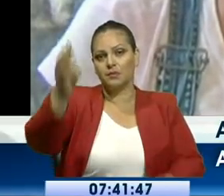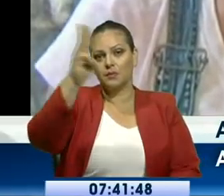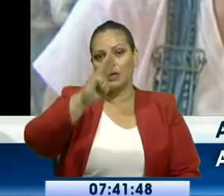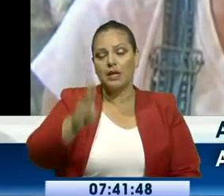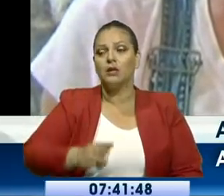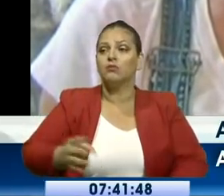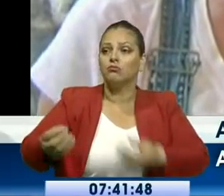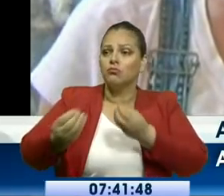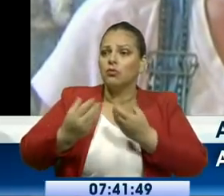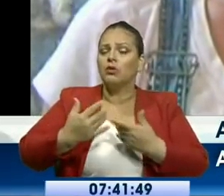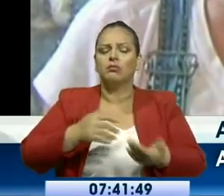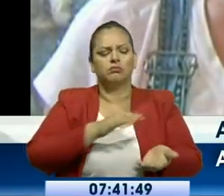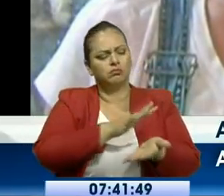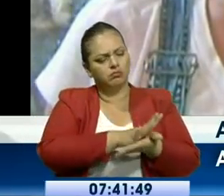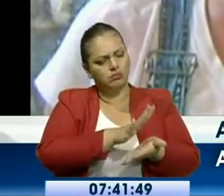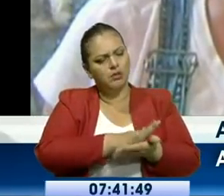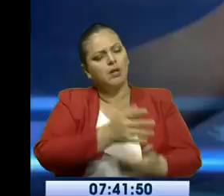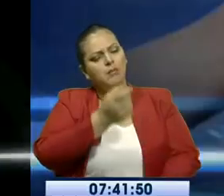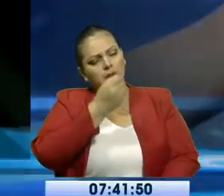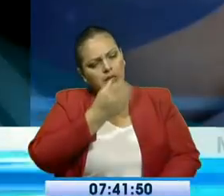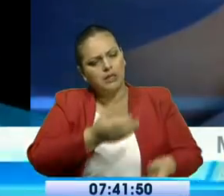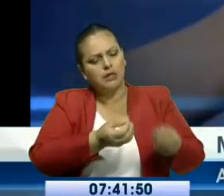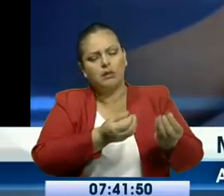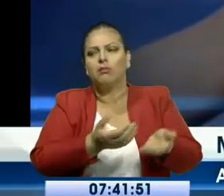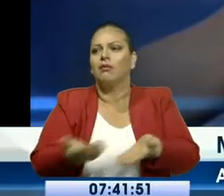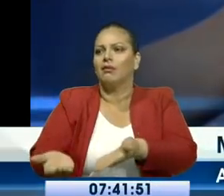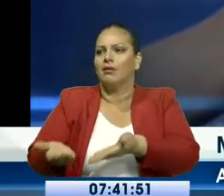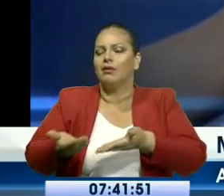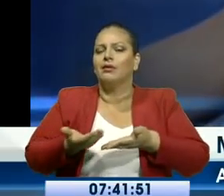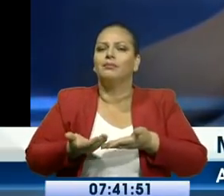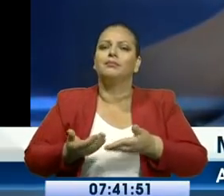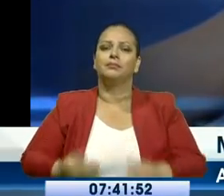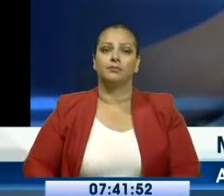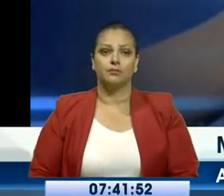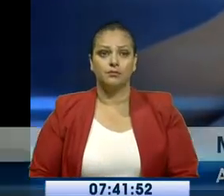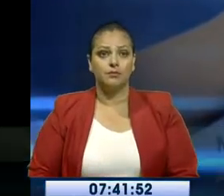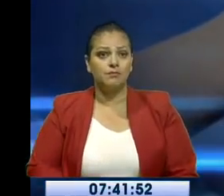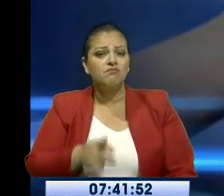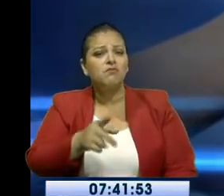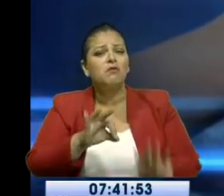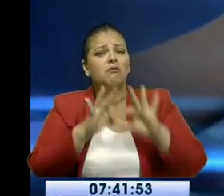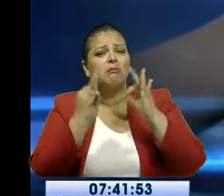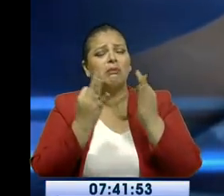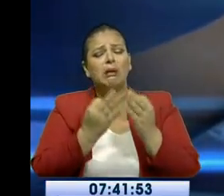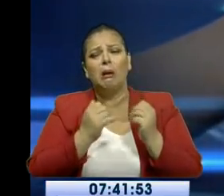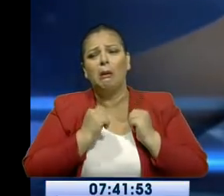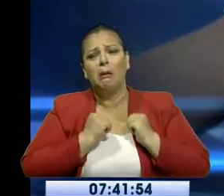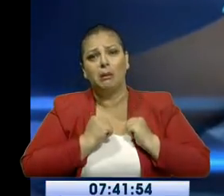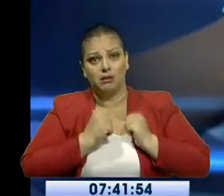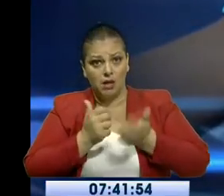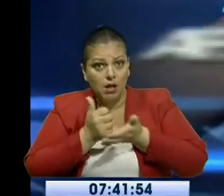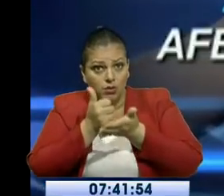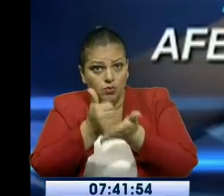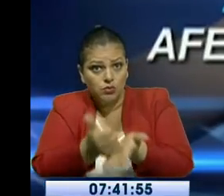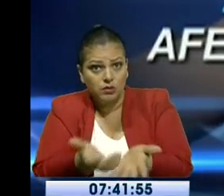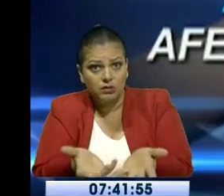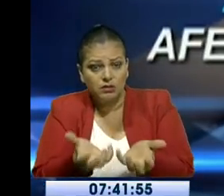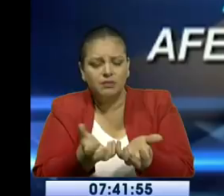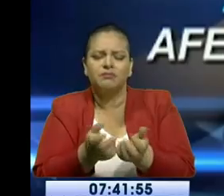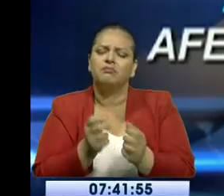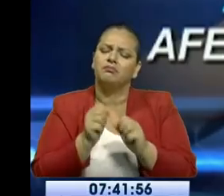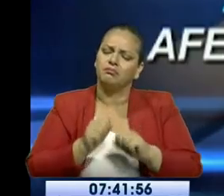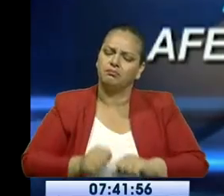medicina, pero lo más pronto posible. Si usted desea colaborar con esta familia, puede comunicarse al